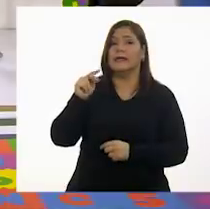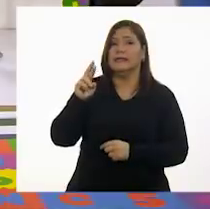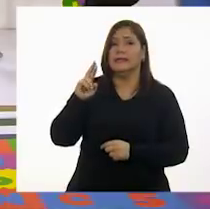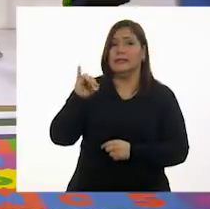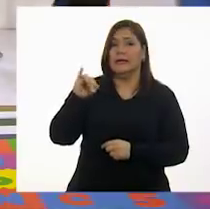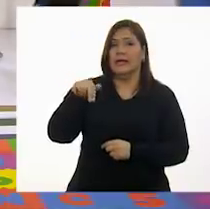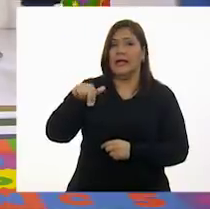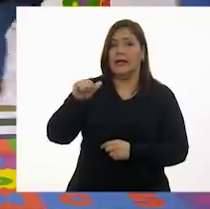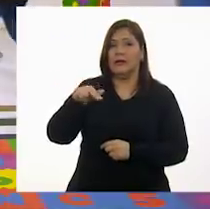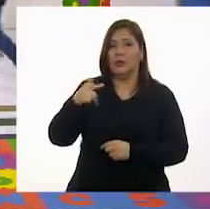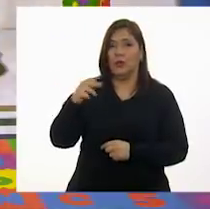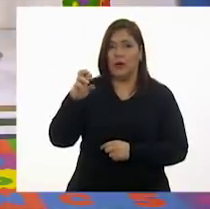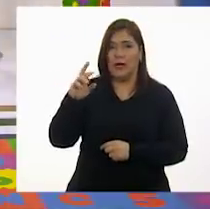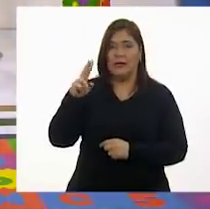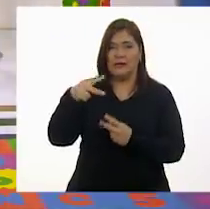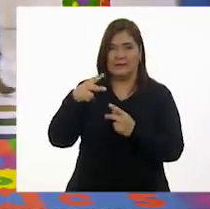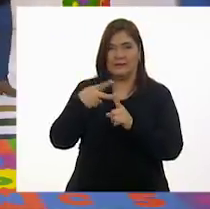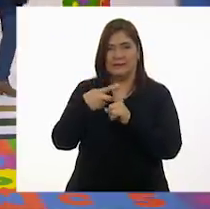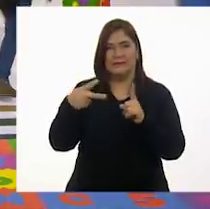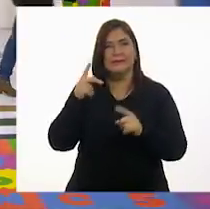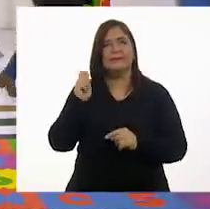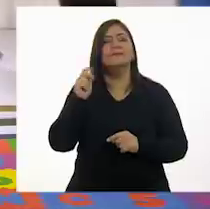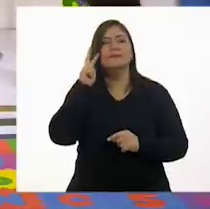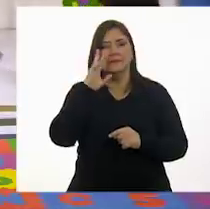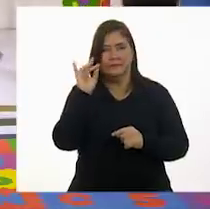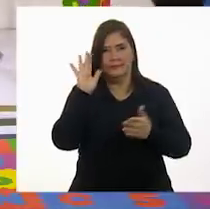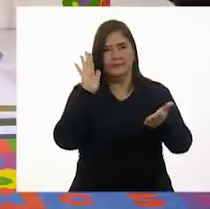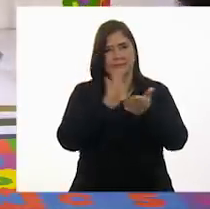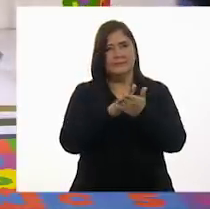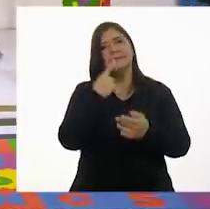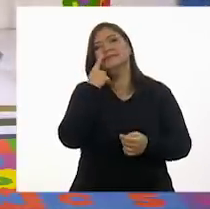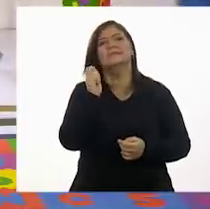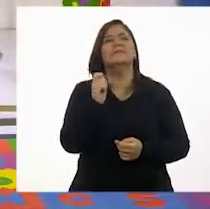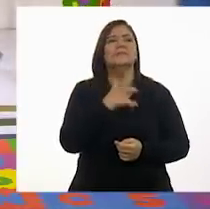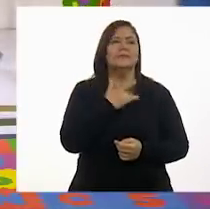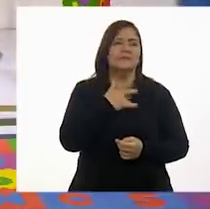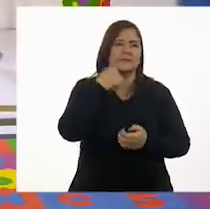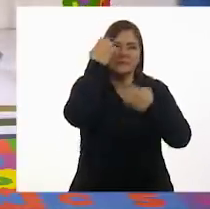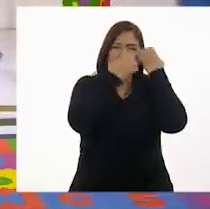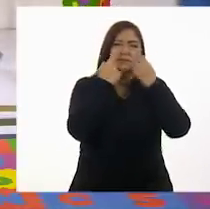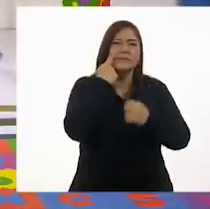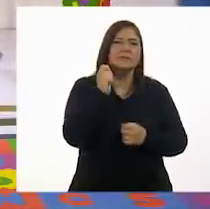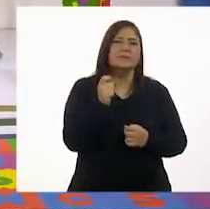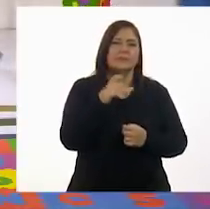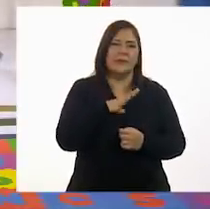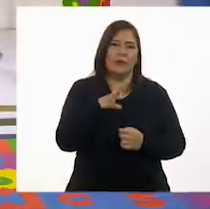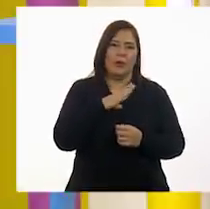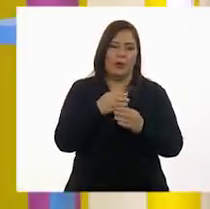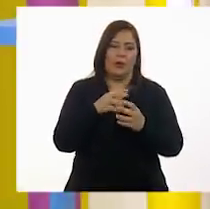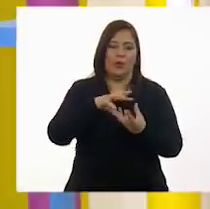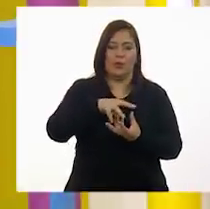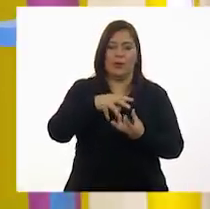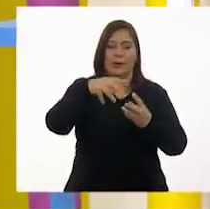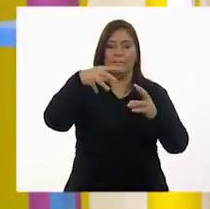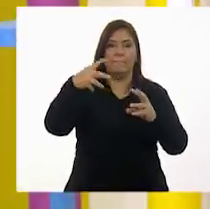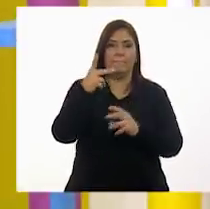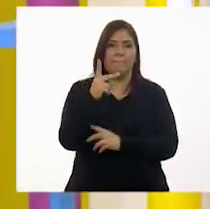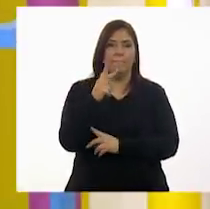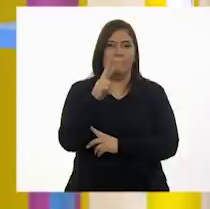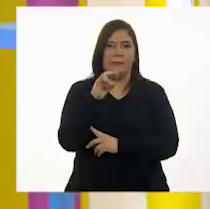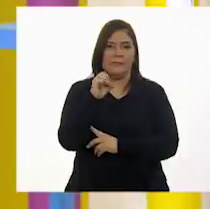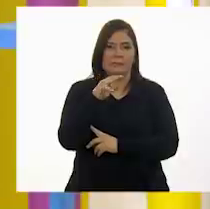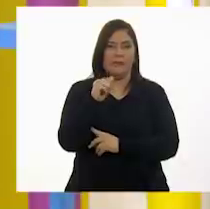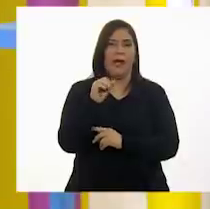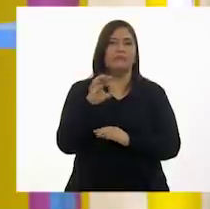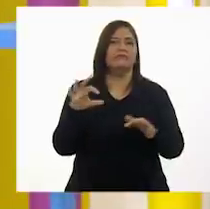a pegarlo. Claro que sí. Y se encuentra aquí, si ustedes observan, niñas y niños, aquí está el prisma triangular, que listo, es